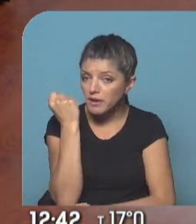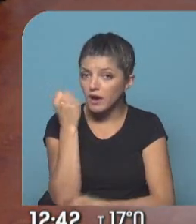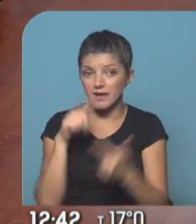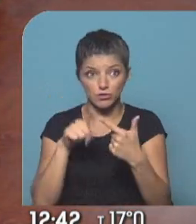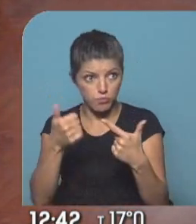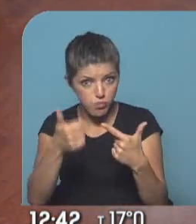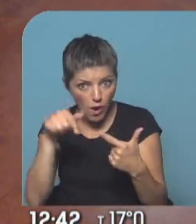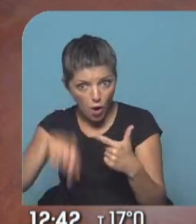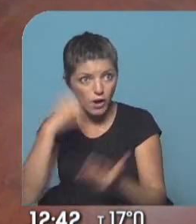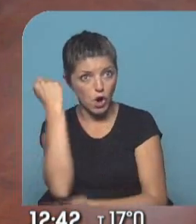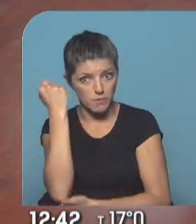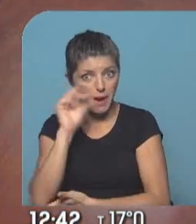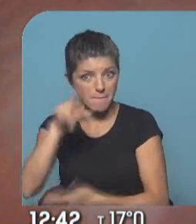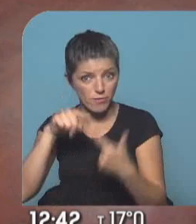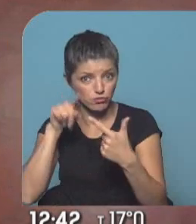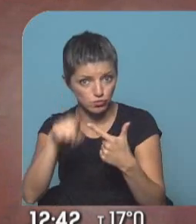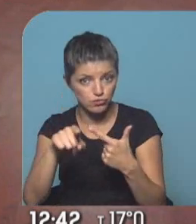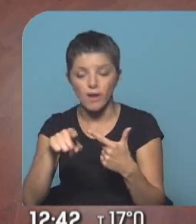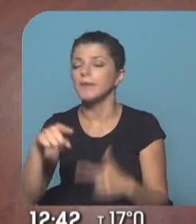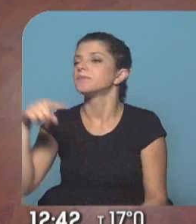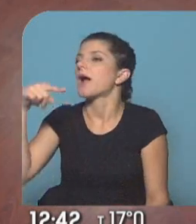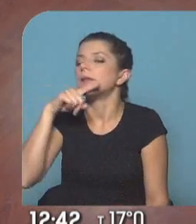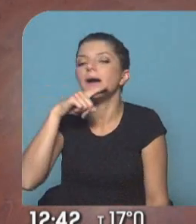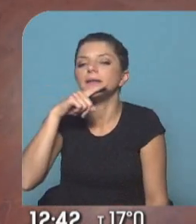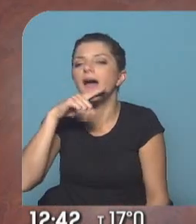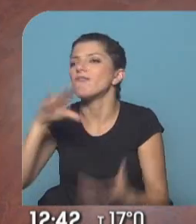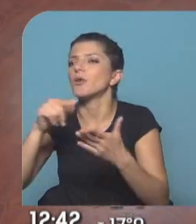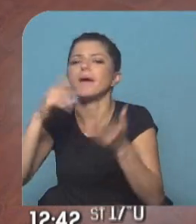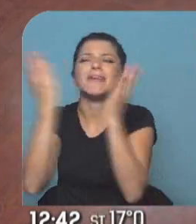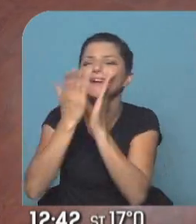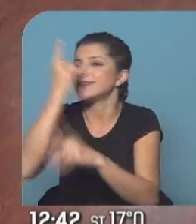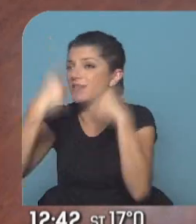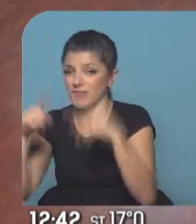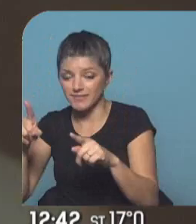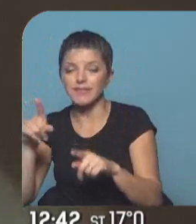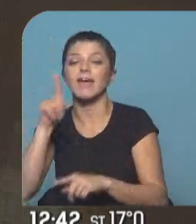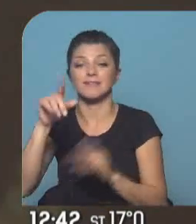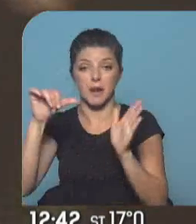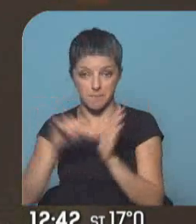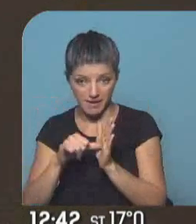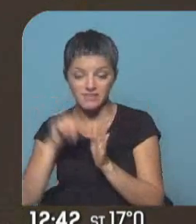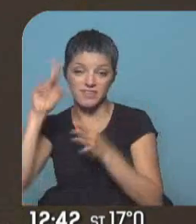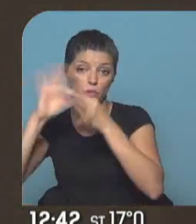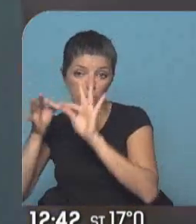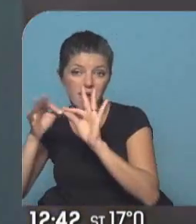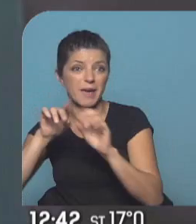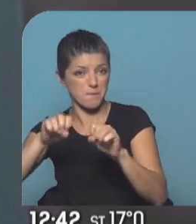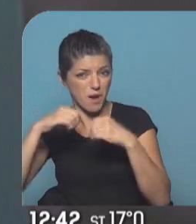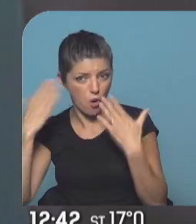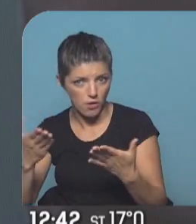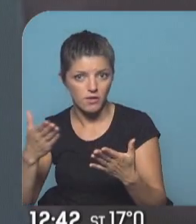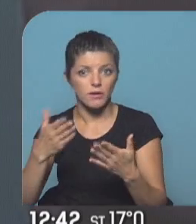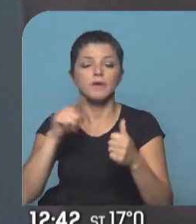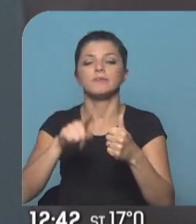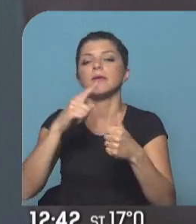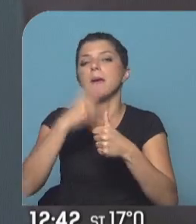exitoso. Alemania es, se mida por donde se mida, el país grande de Europa al que le va mejor que Inglaterra, mejor que Gran Bretaña, mejor que a Francia. Alemania, siempre